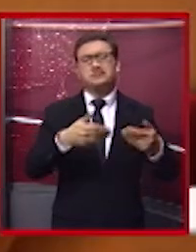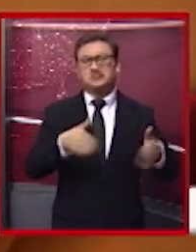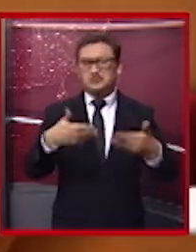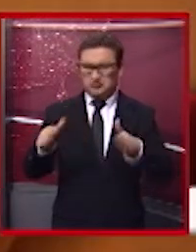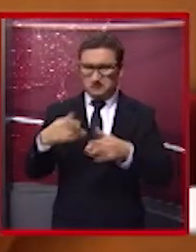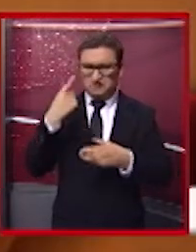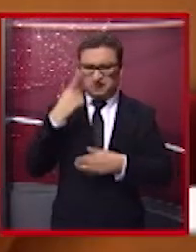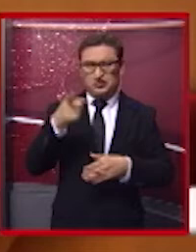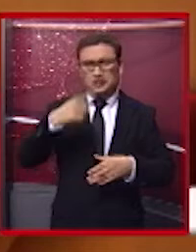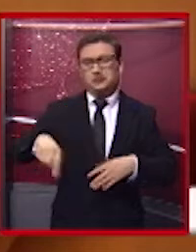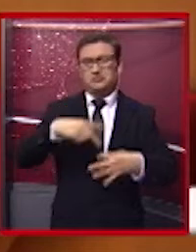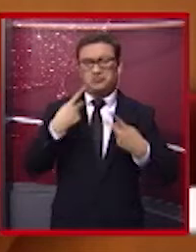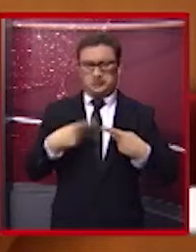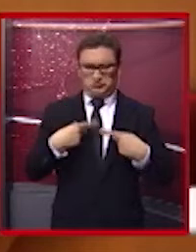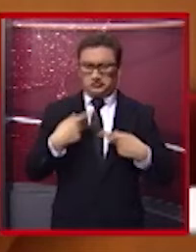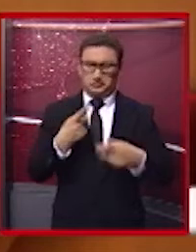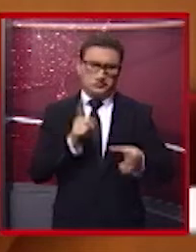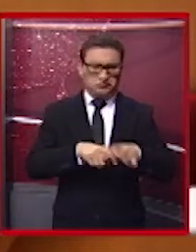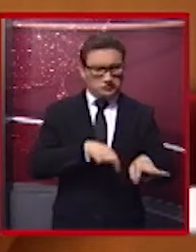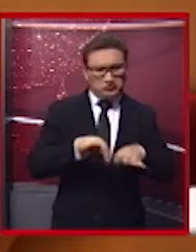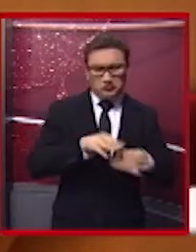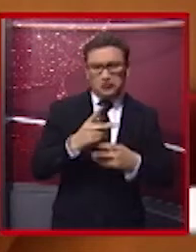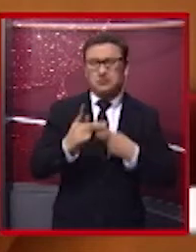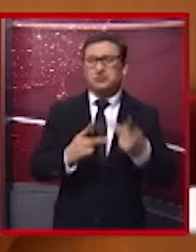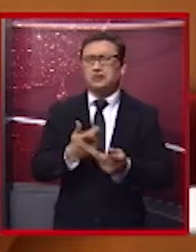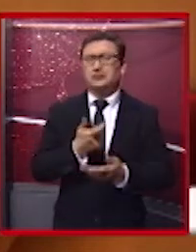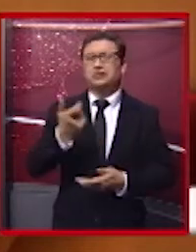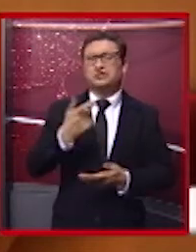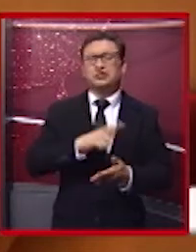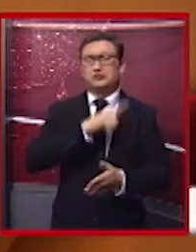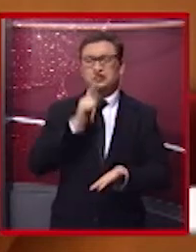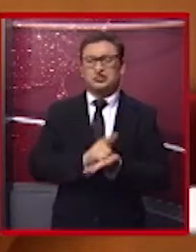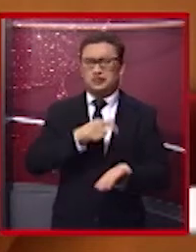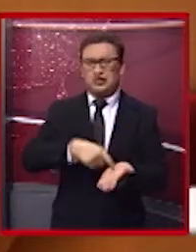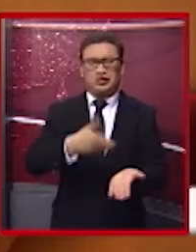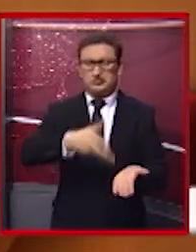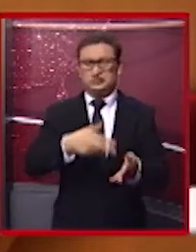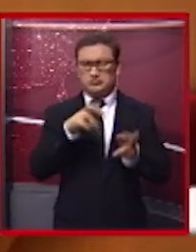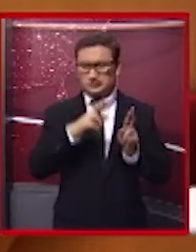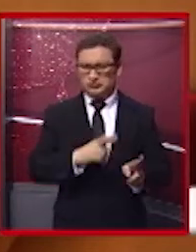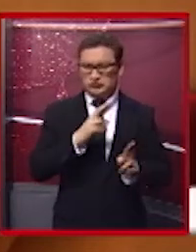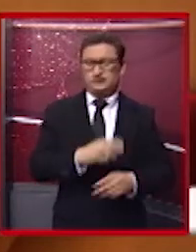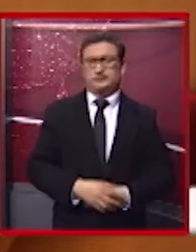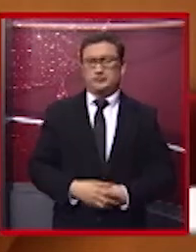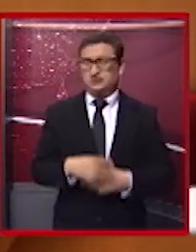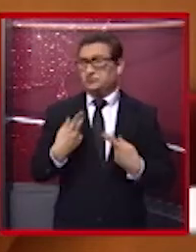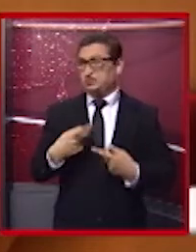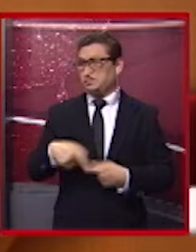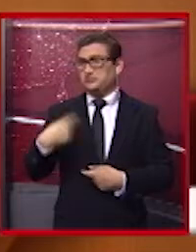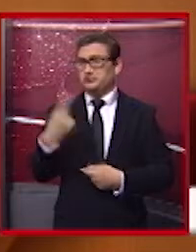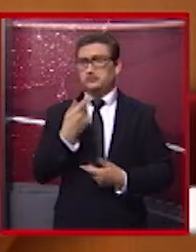todas las prestaciones de ley, pues actualmente 57% de la población ocupada carece de estas.